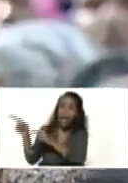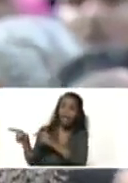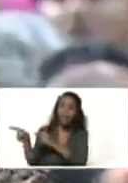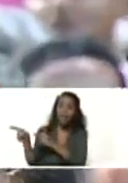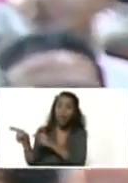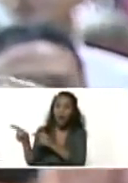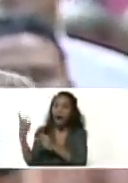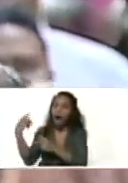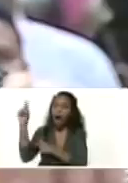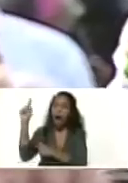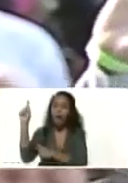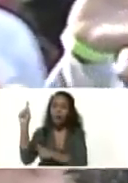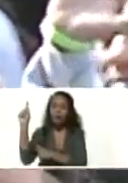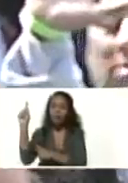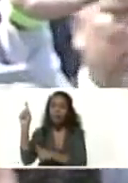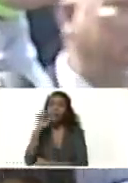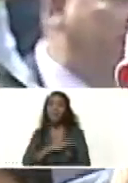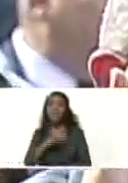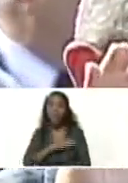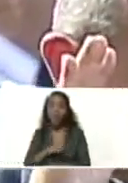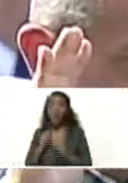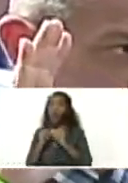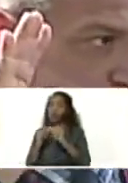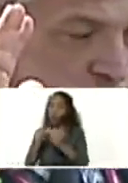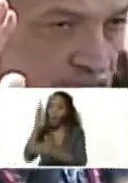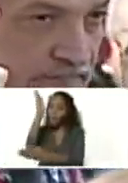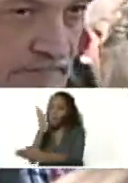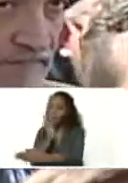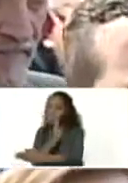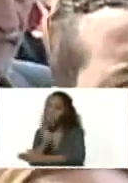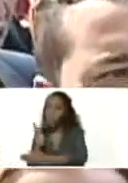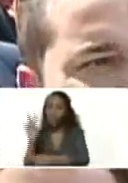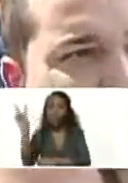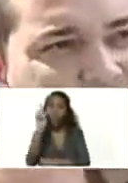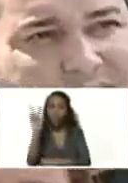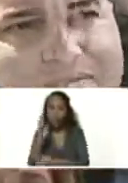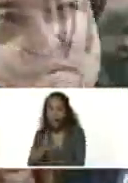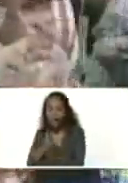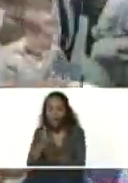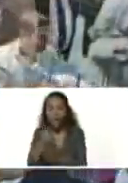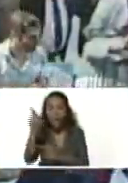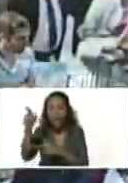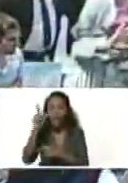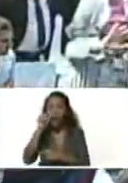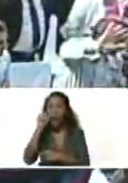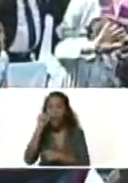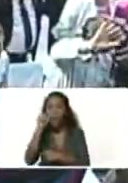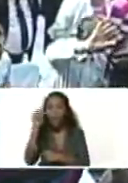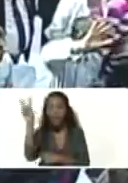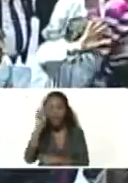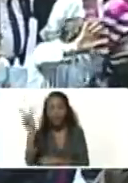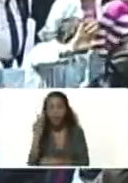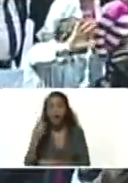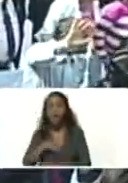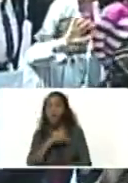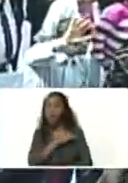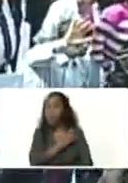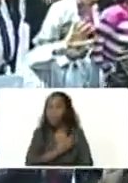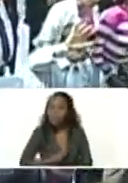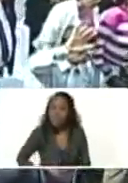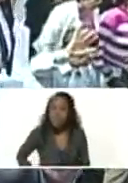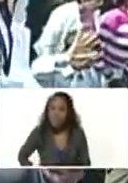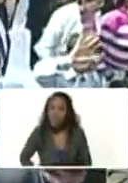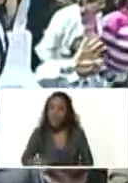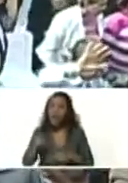eminencia. Señor, sigue bendiciendo a Venezuela a través de este hombre, Señor. Nuestro presidente, el